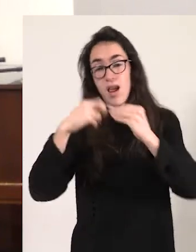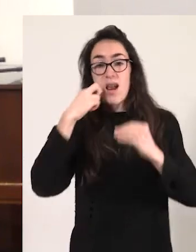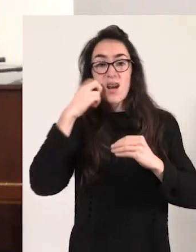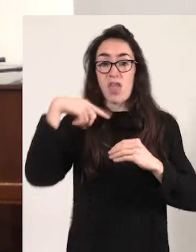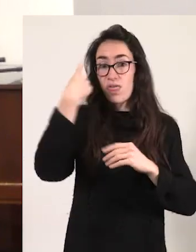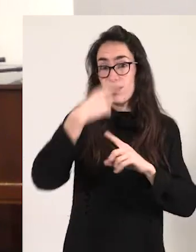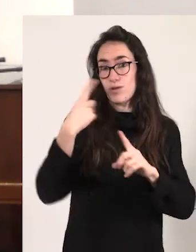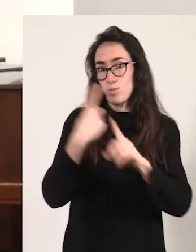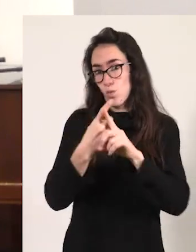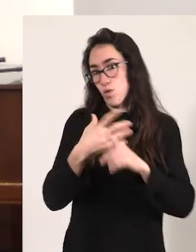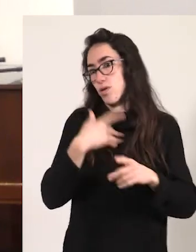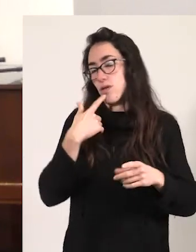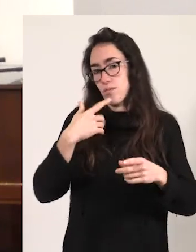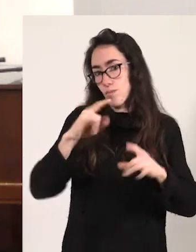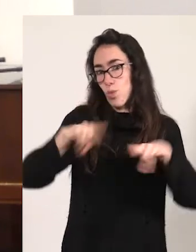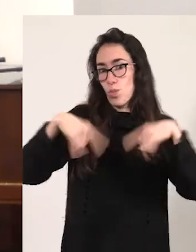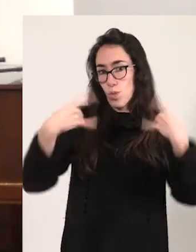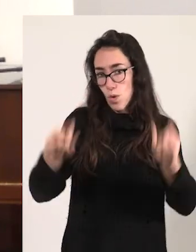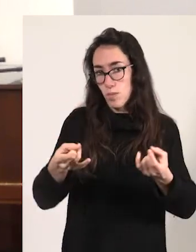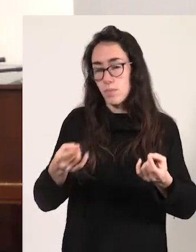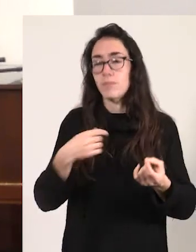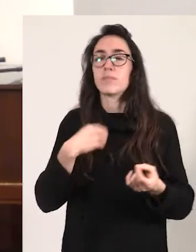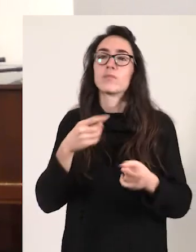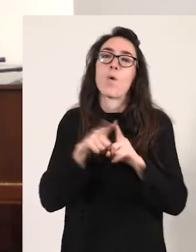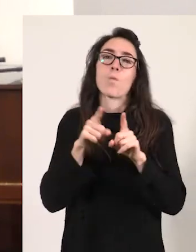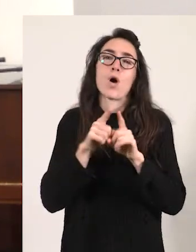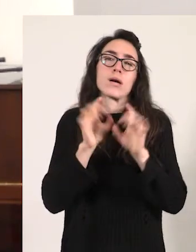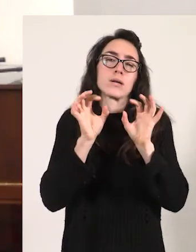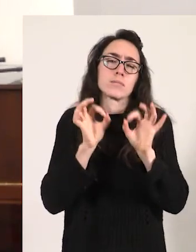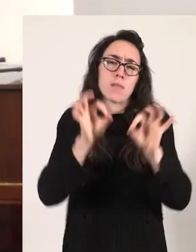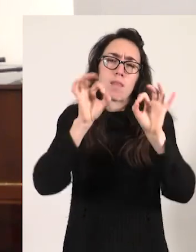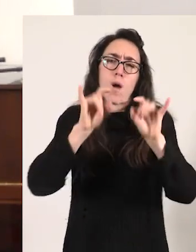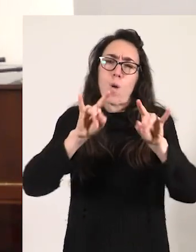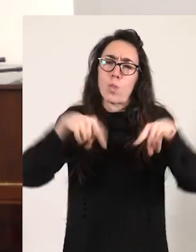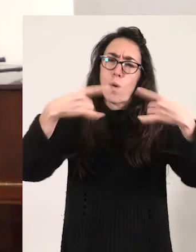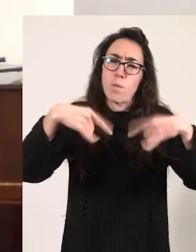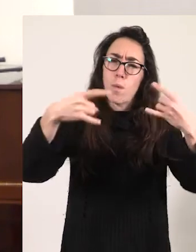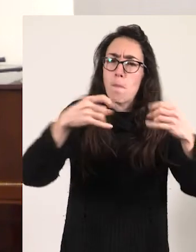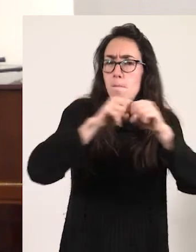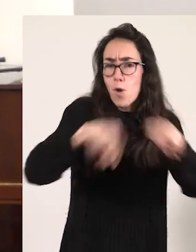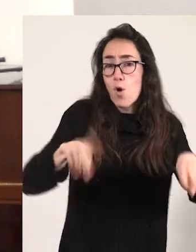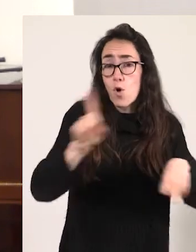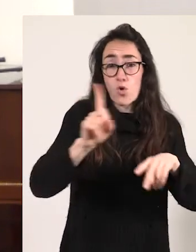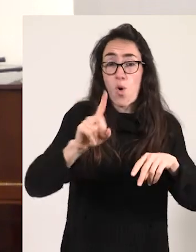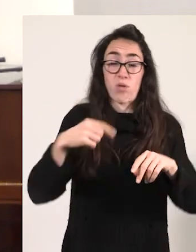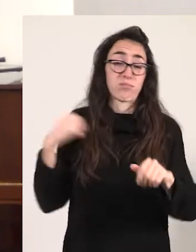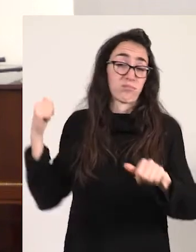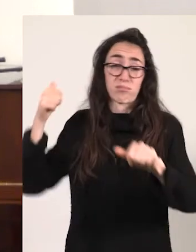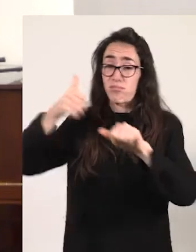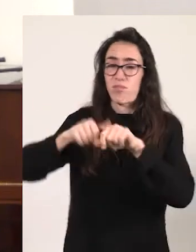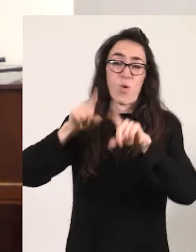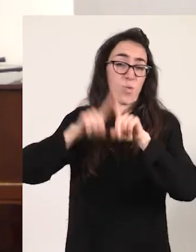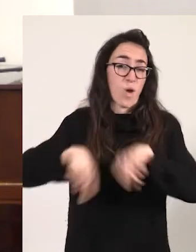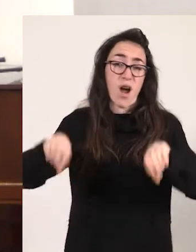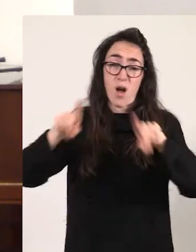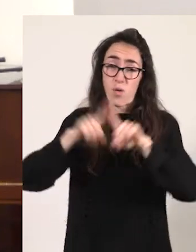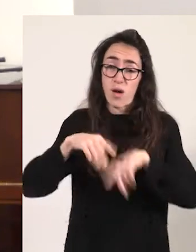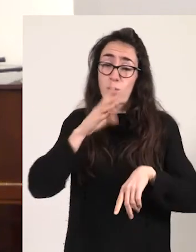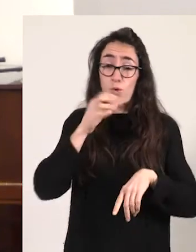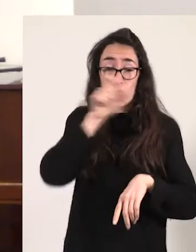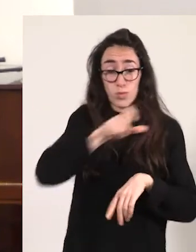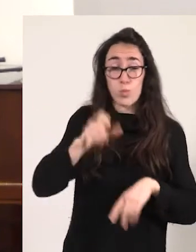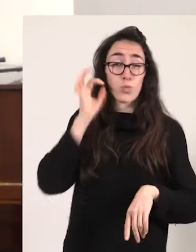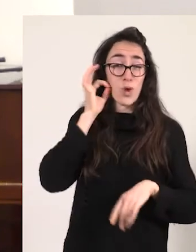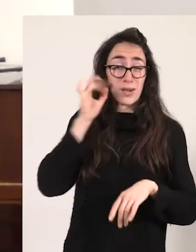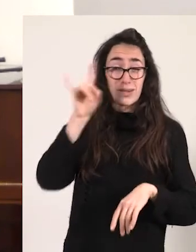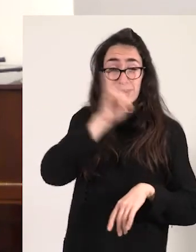el racismo. Entonces, yo no siento que esté siendo especialmente peor, creo que está siendo igual de malo que siempre,